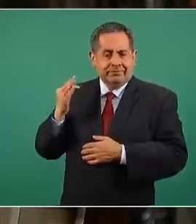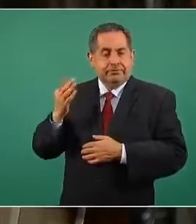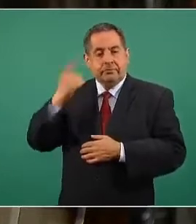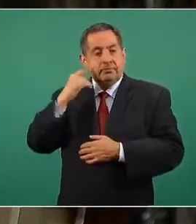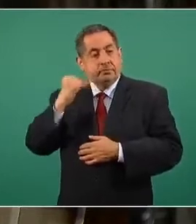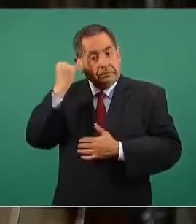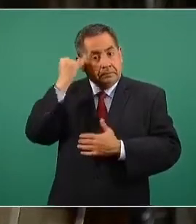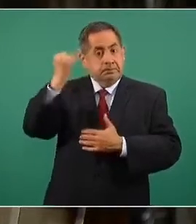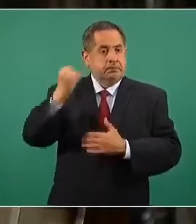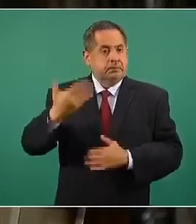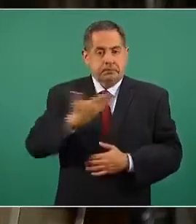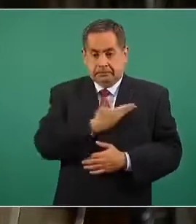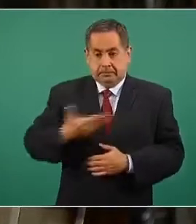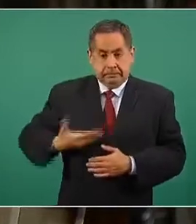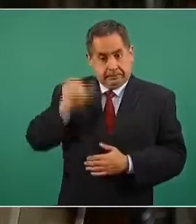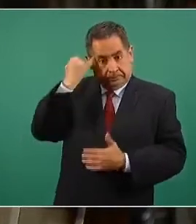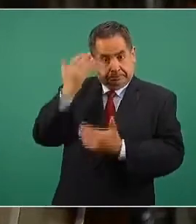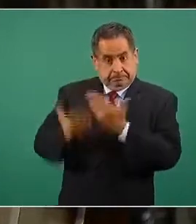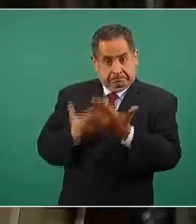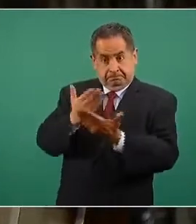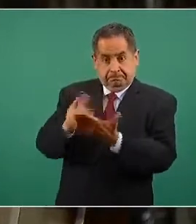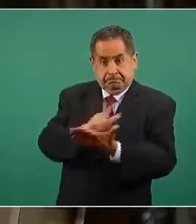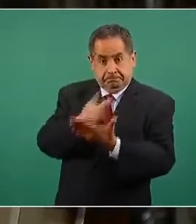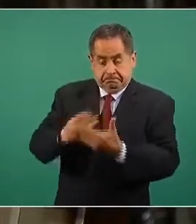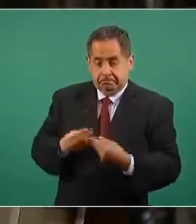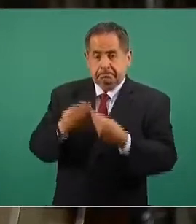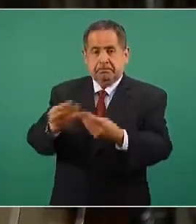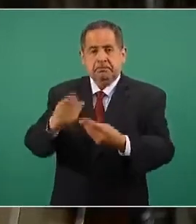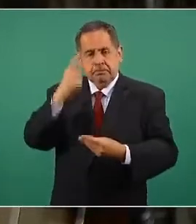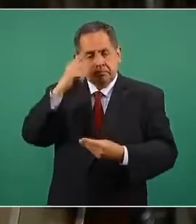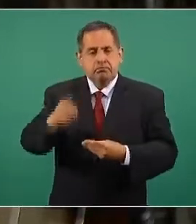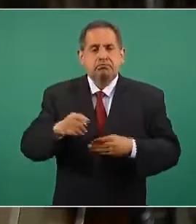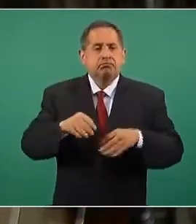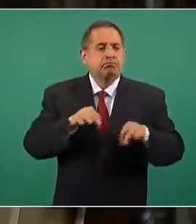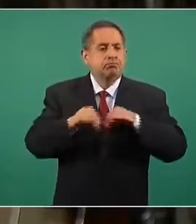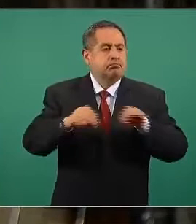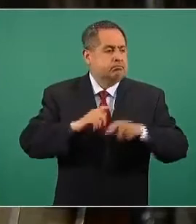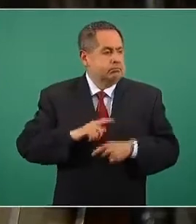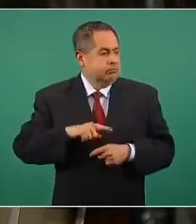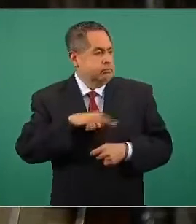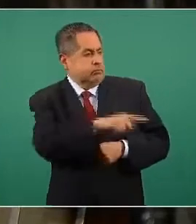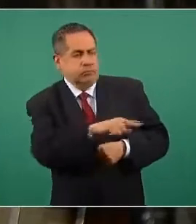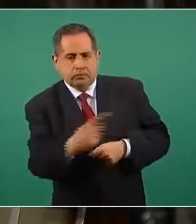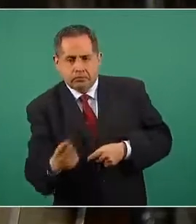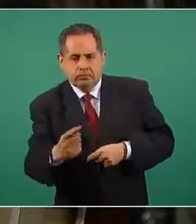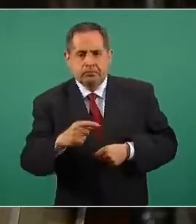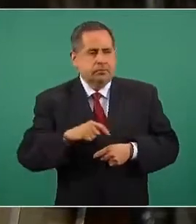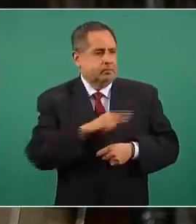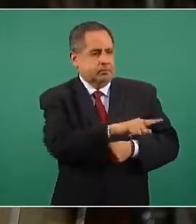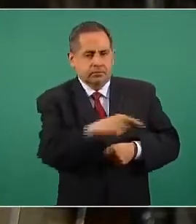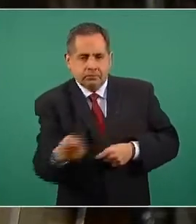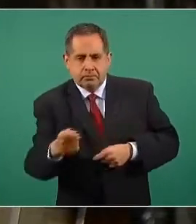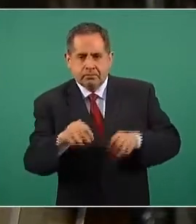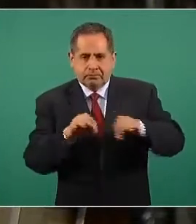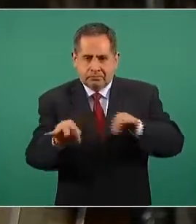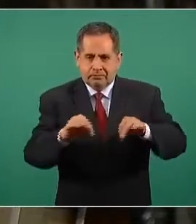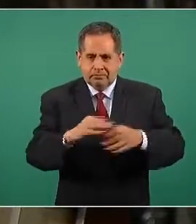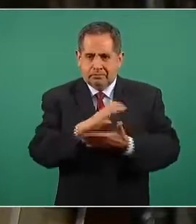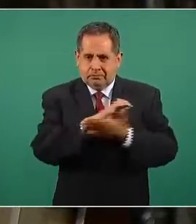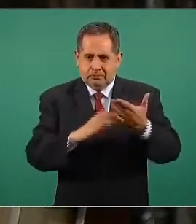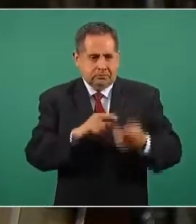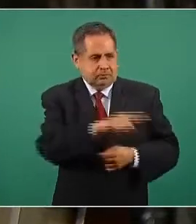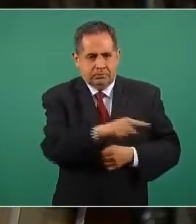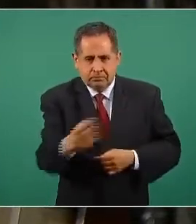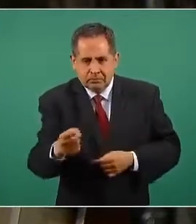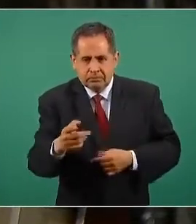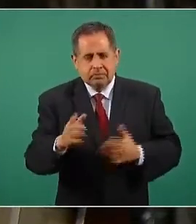por el presidente para la eliminación del outsourcing. Diversos sectores de la sociedad han manifestado